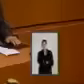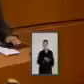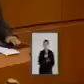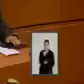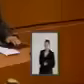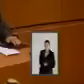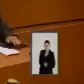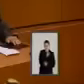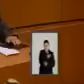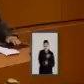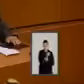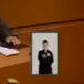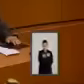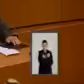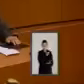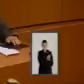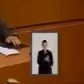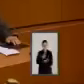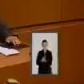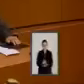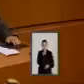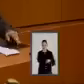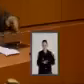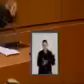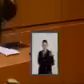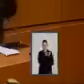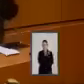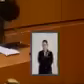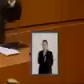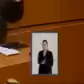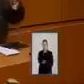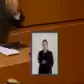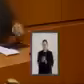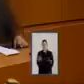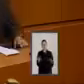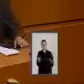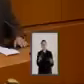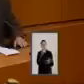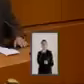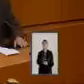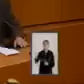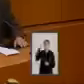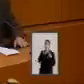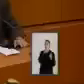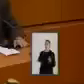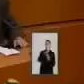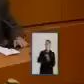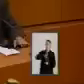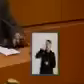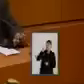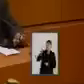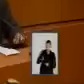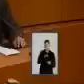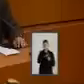3 leyes. Evidentemente no hubo discusión. Solamente se dijo los que estén a favor y los que estén en contra.